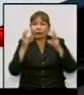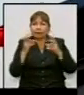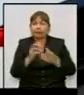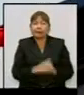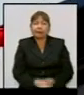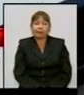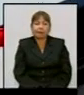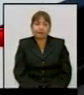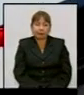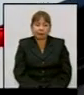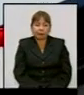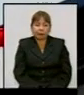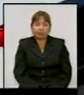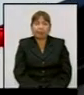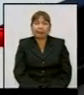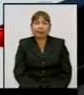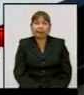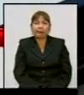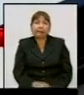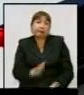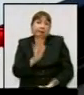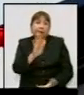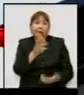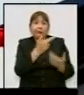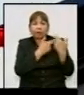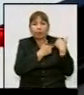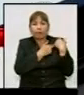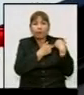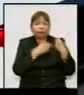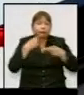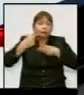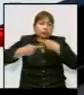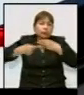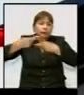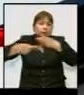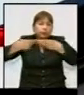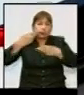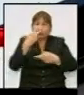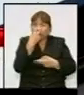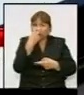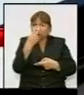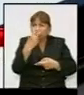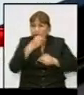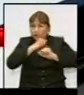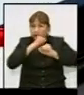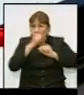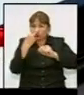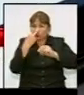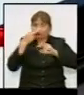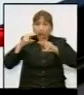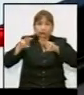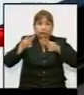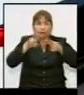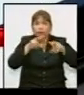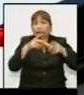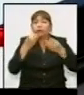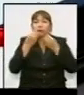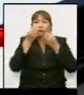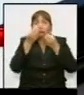porque son inherentes a sus funciones. Nosotros vemos diariamente la defensa de nuestra estructura de tecnología de información.